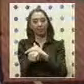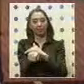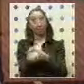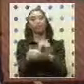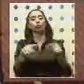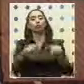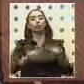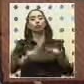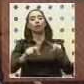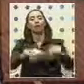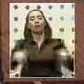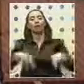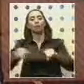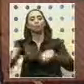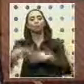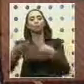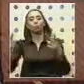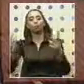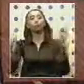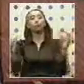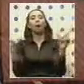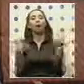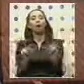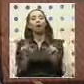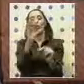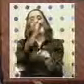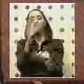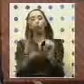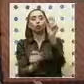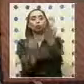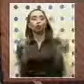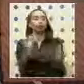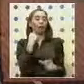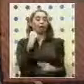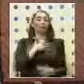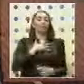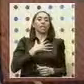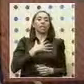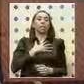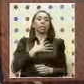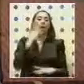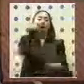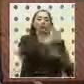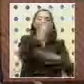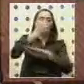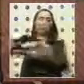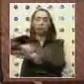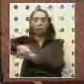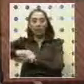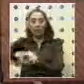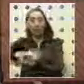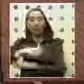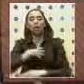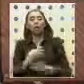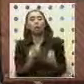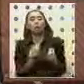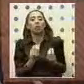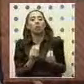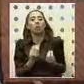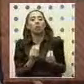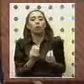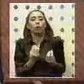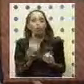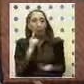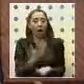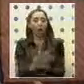espacios públicos, reducir los niveles actuales de victimización, de criminalidad y la sensación de temor que tienen